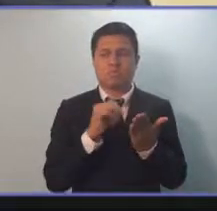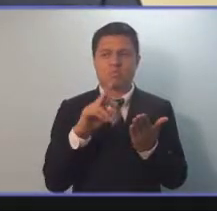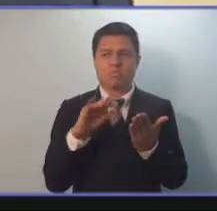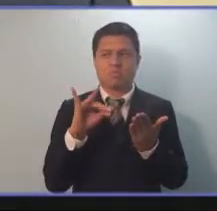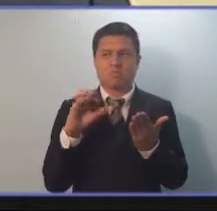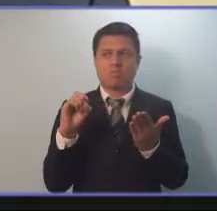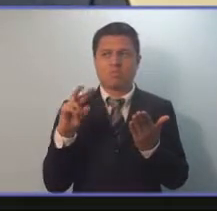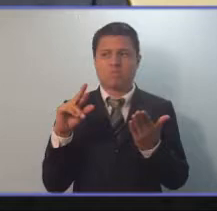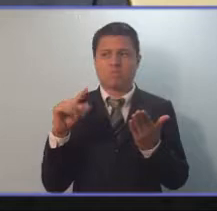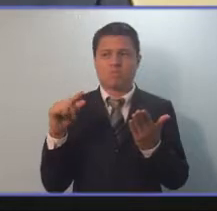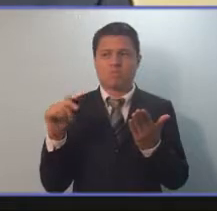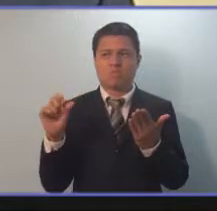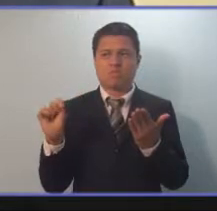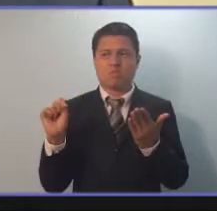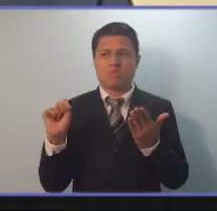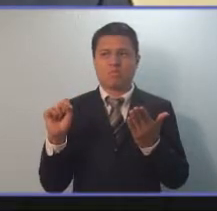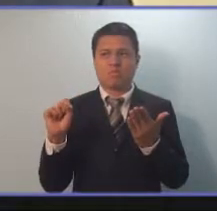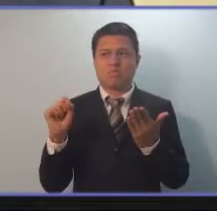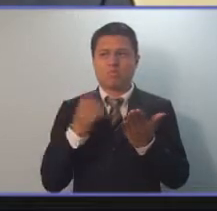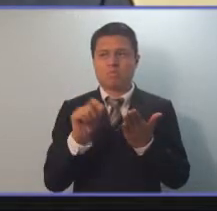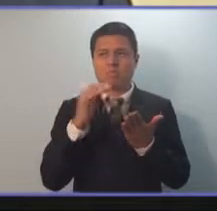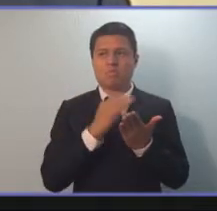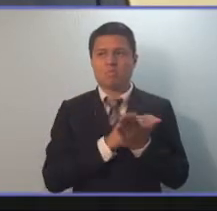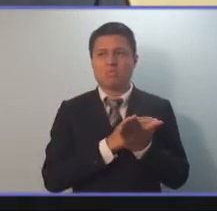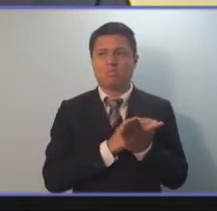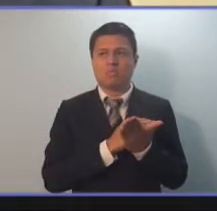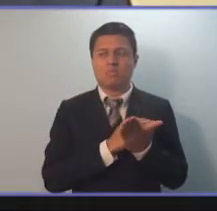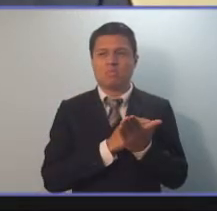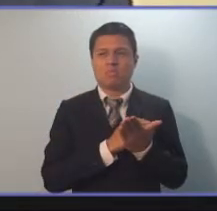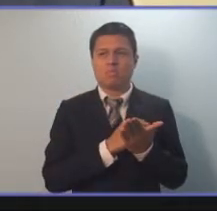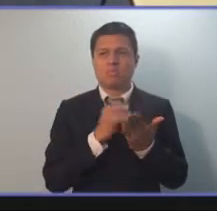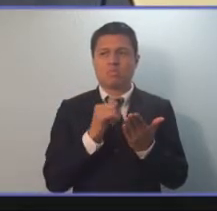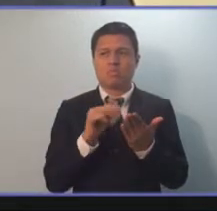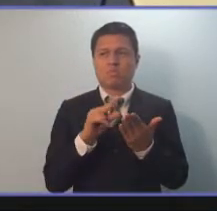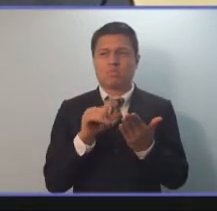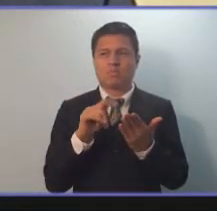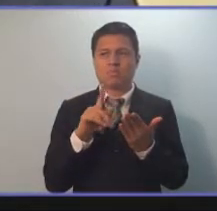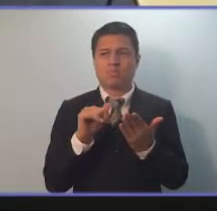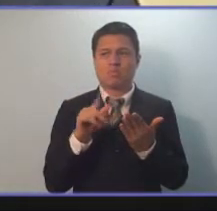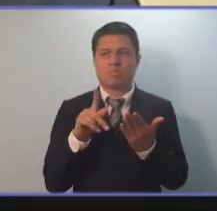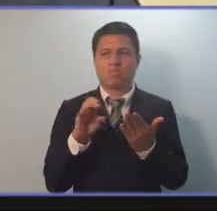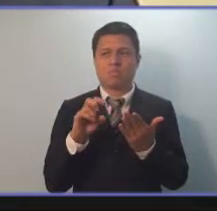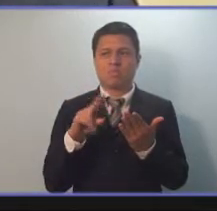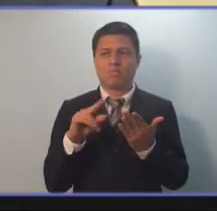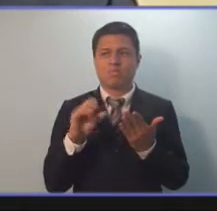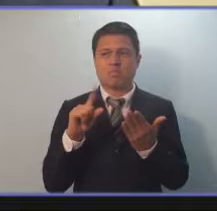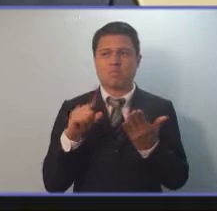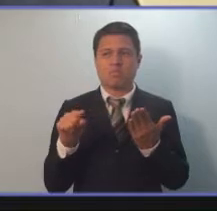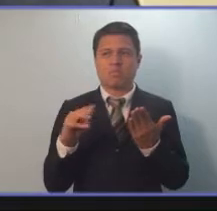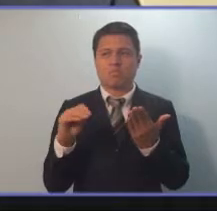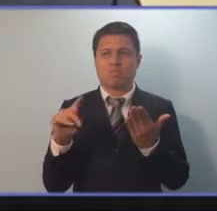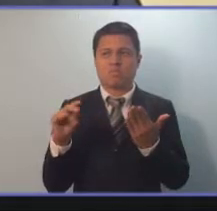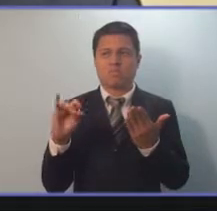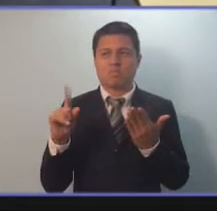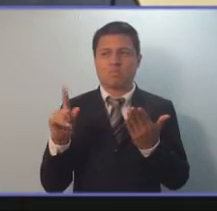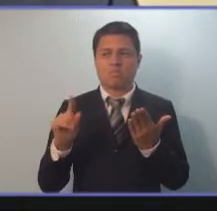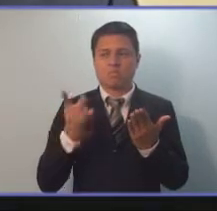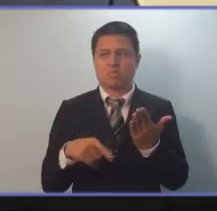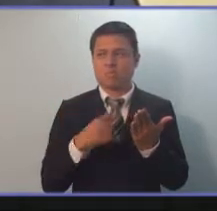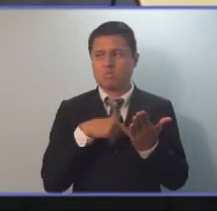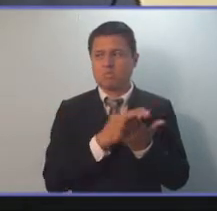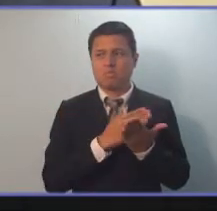Mauricio Ernesto Vargas Valdés. Presente. Guadalupe Antonio Vázquez Martínez.